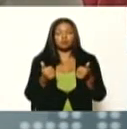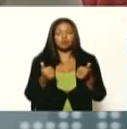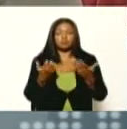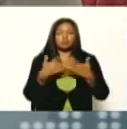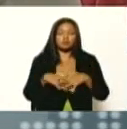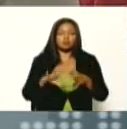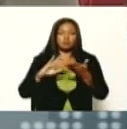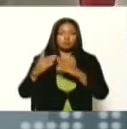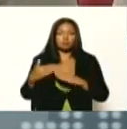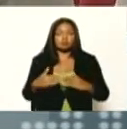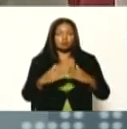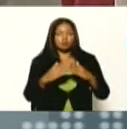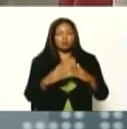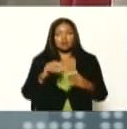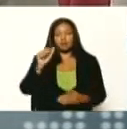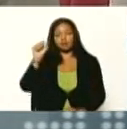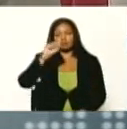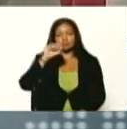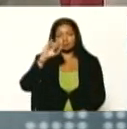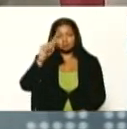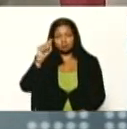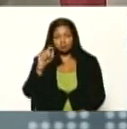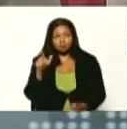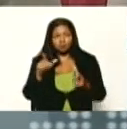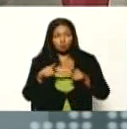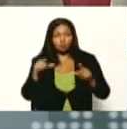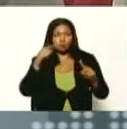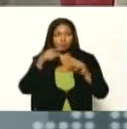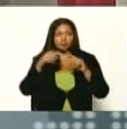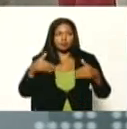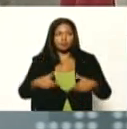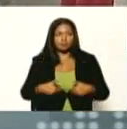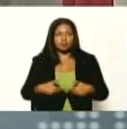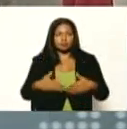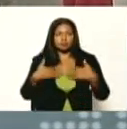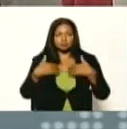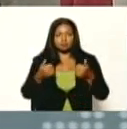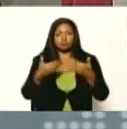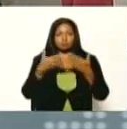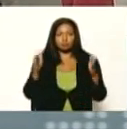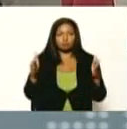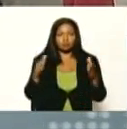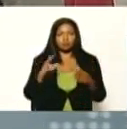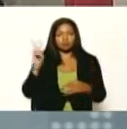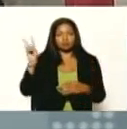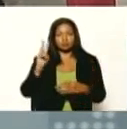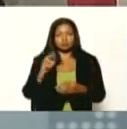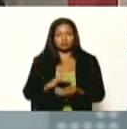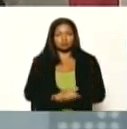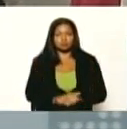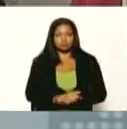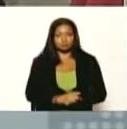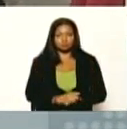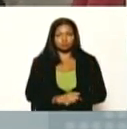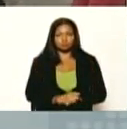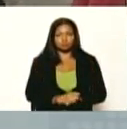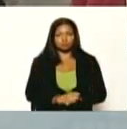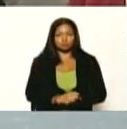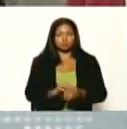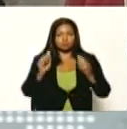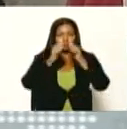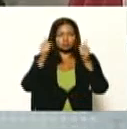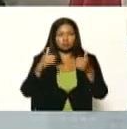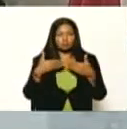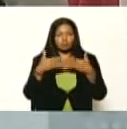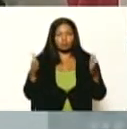integral comunitaria, las ASIP, es el epicentro del esfuerzo de la salud pública venezolana. Un sistema público